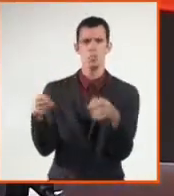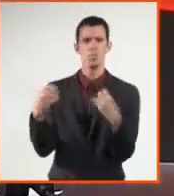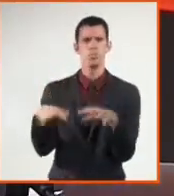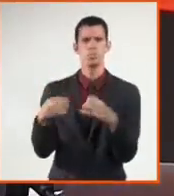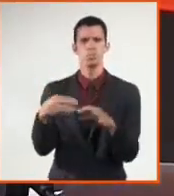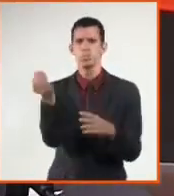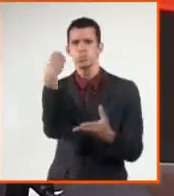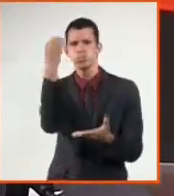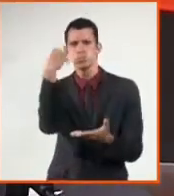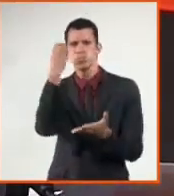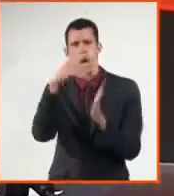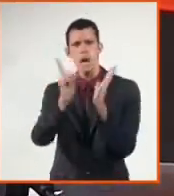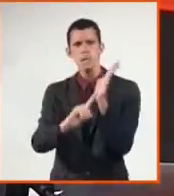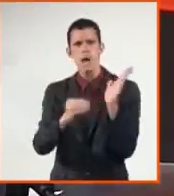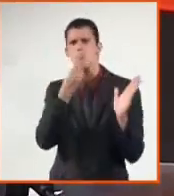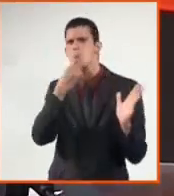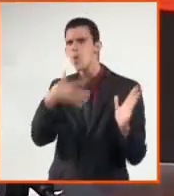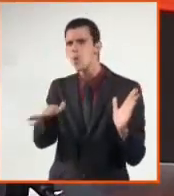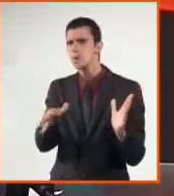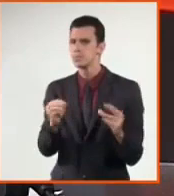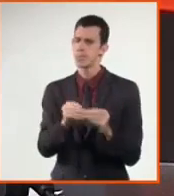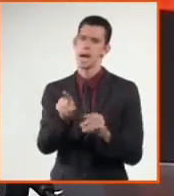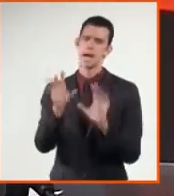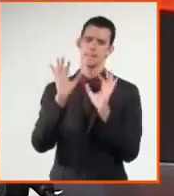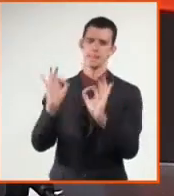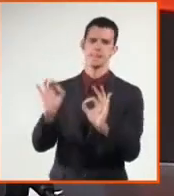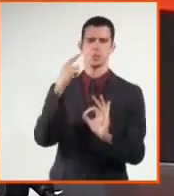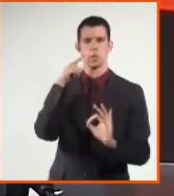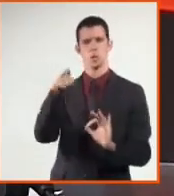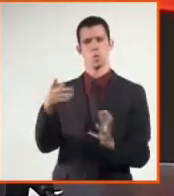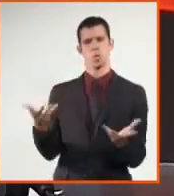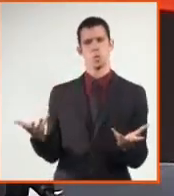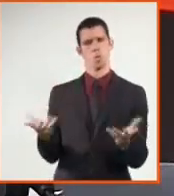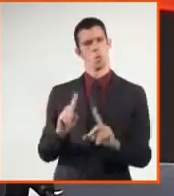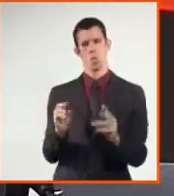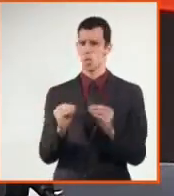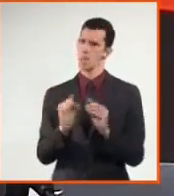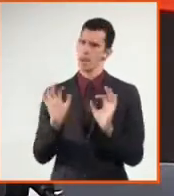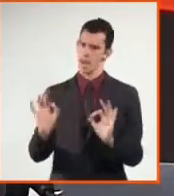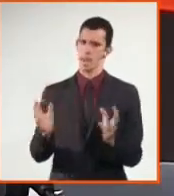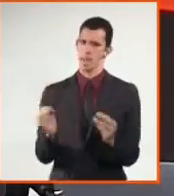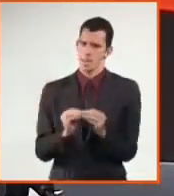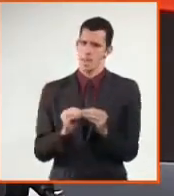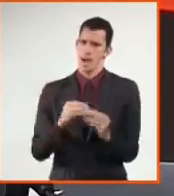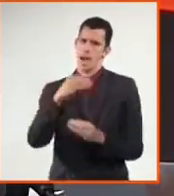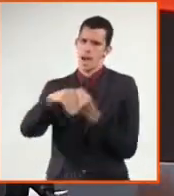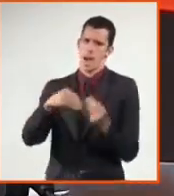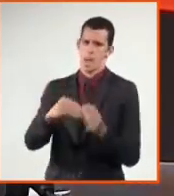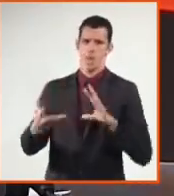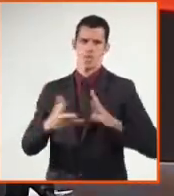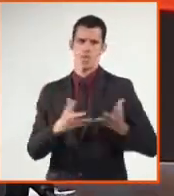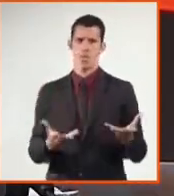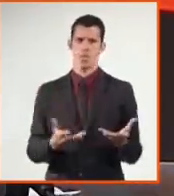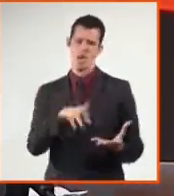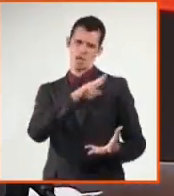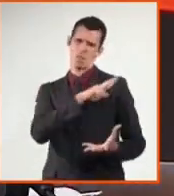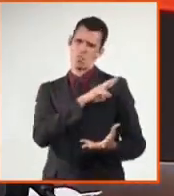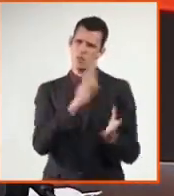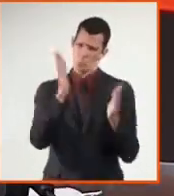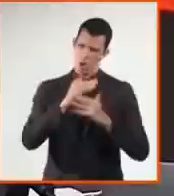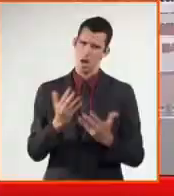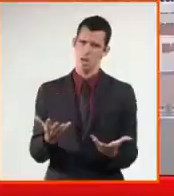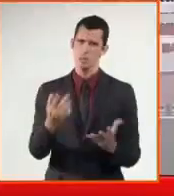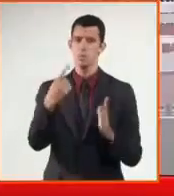enfrentar por todos los medios las manifestaciones de derroche es algo con lo que nuestro pueblo ha sido bien crítico en este